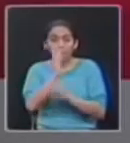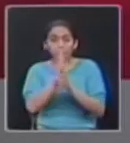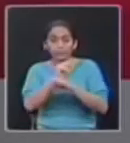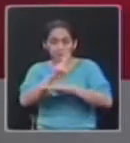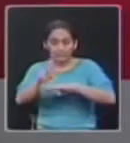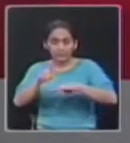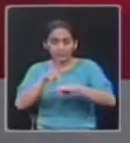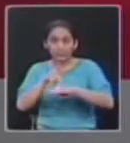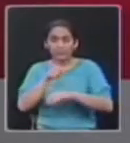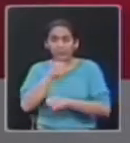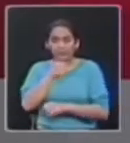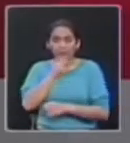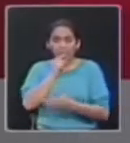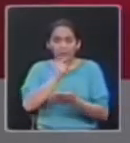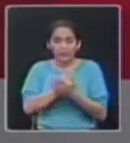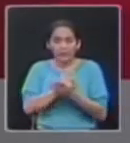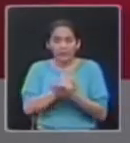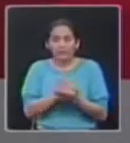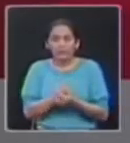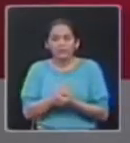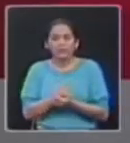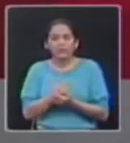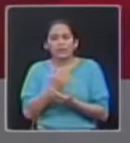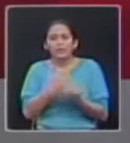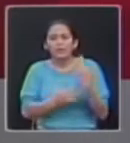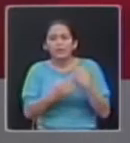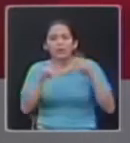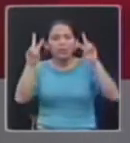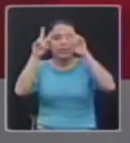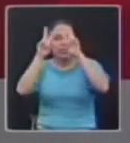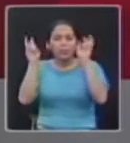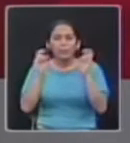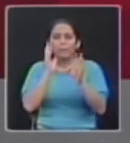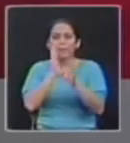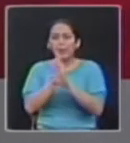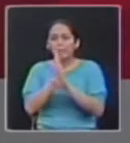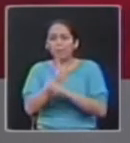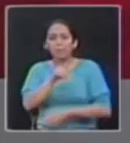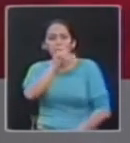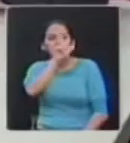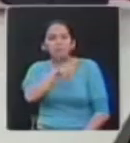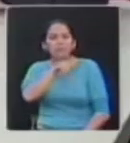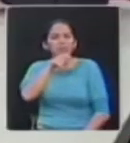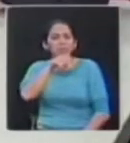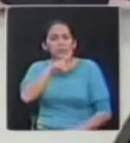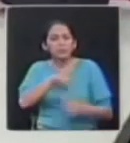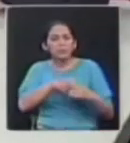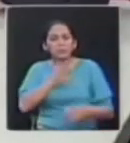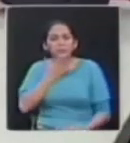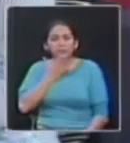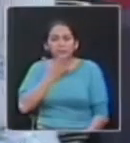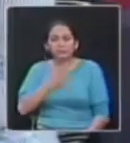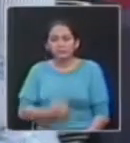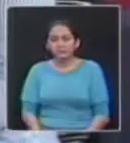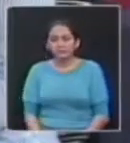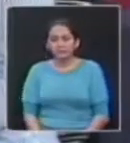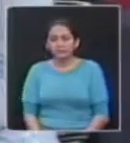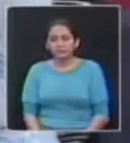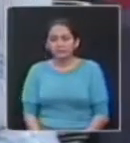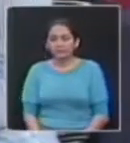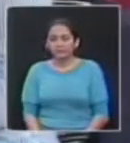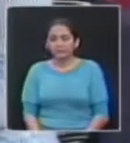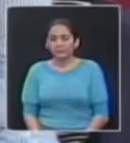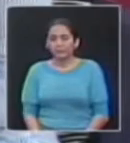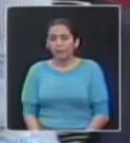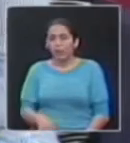expertos del sector. ¿Nos puede contar los temas que van a abordar, quiénes son los conferencistas? Sí, la idea es empezar con Enrique